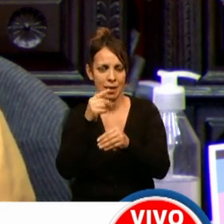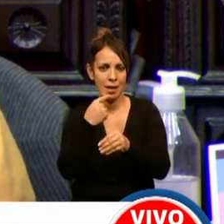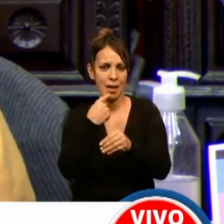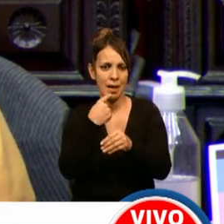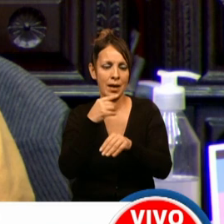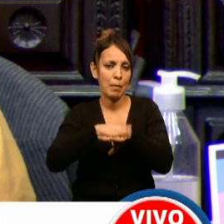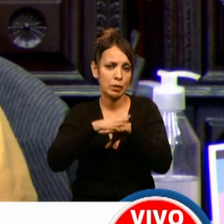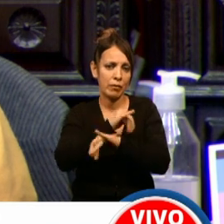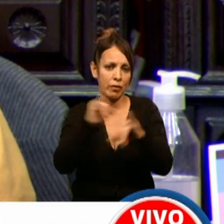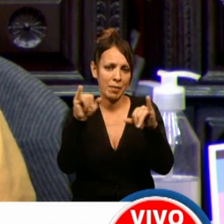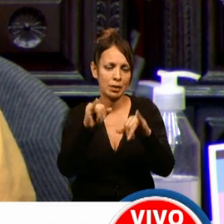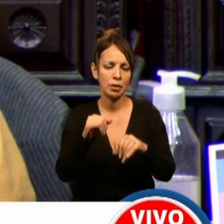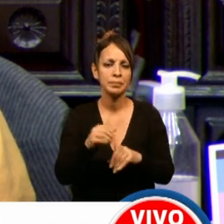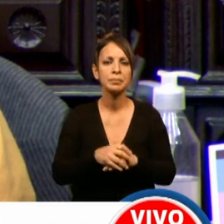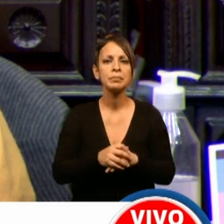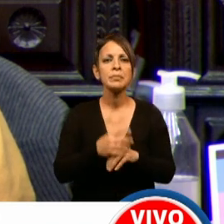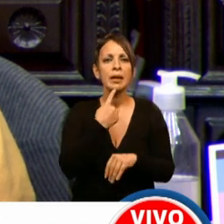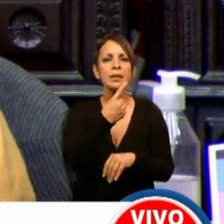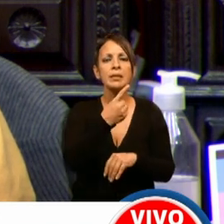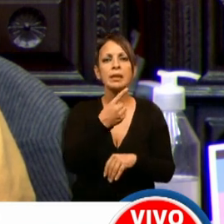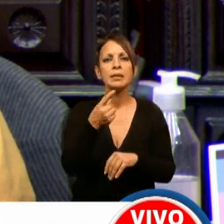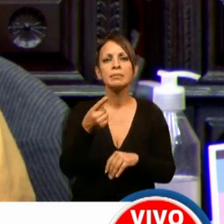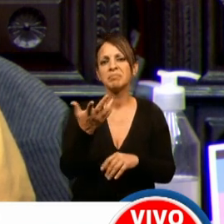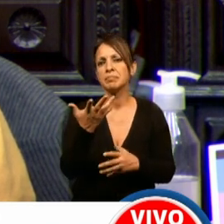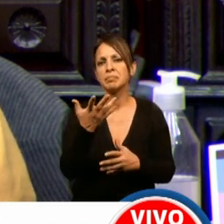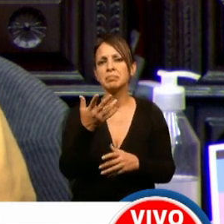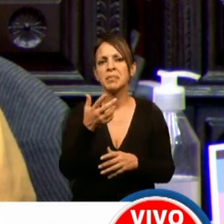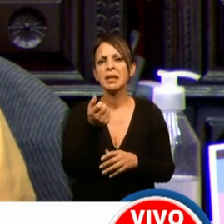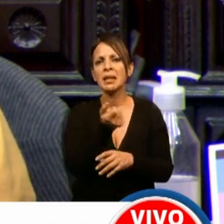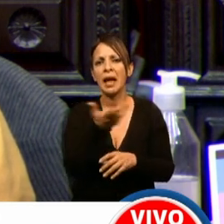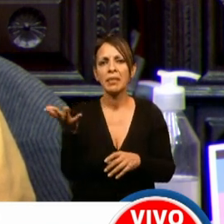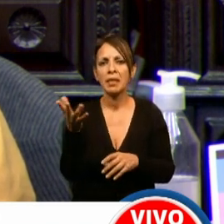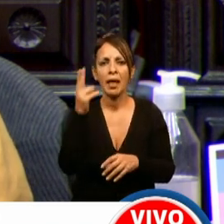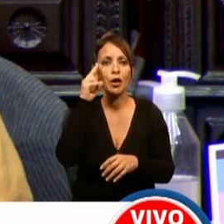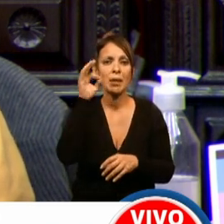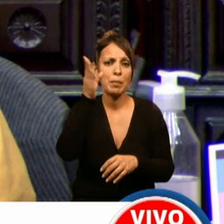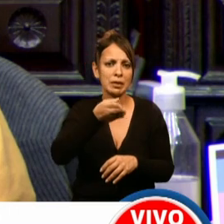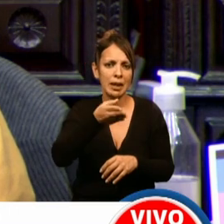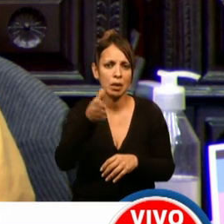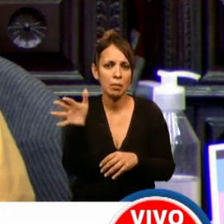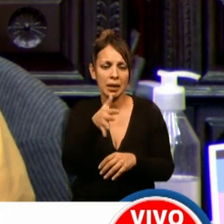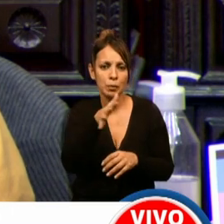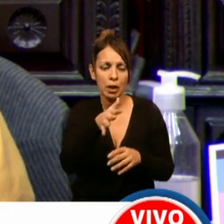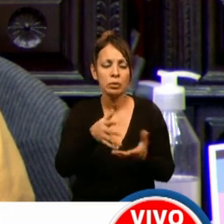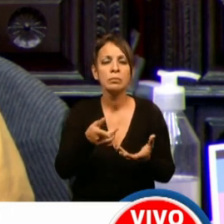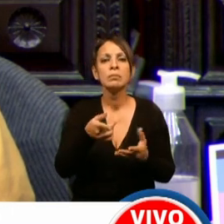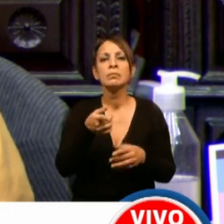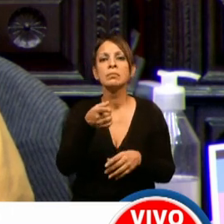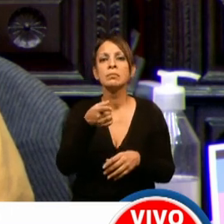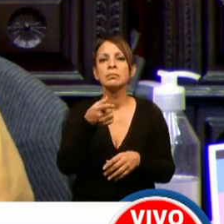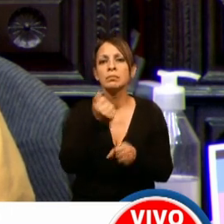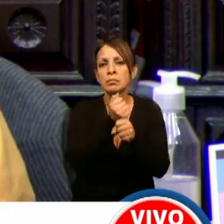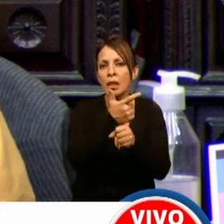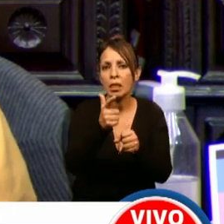de la comisión ascienden a cifras que superan el 90 por ciento a consecuencia de eso